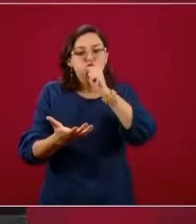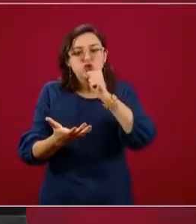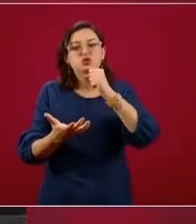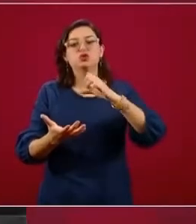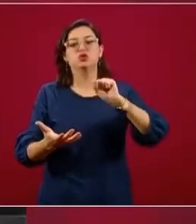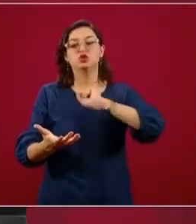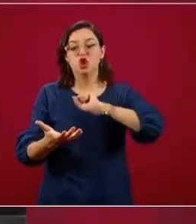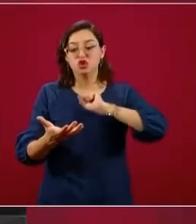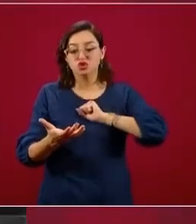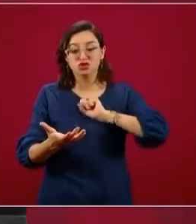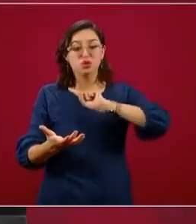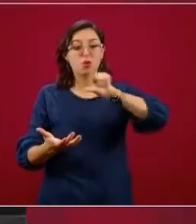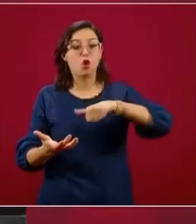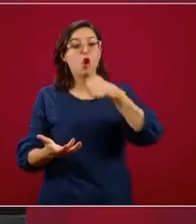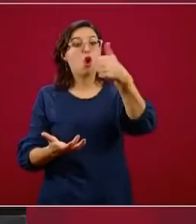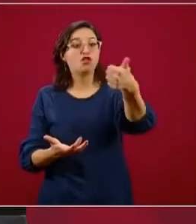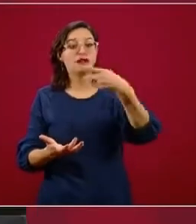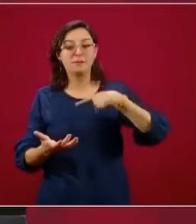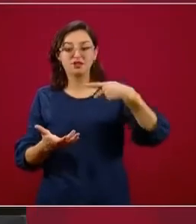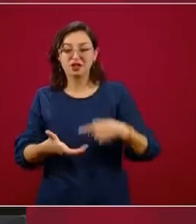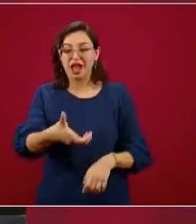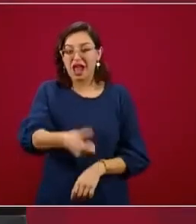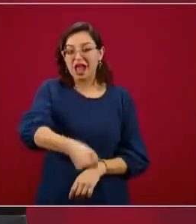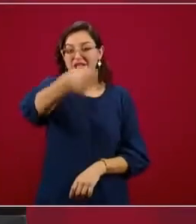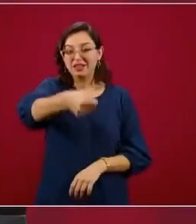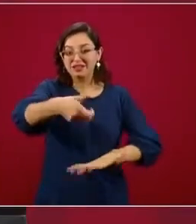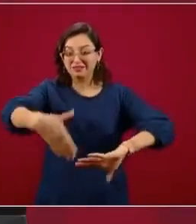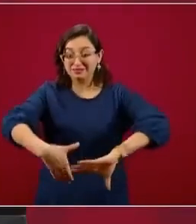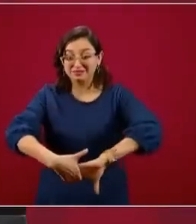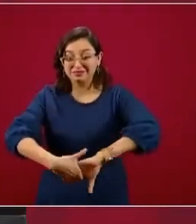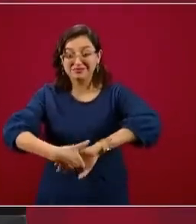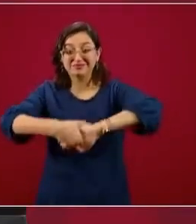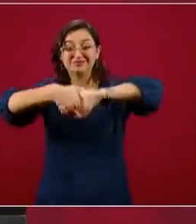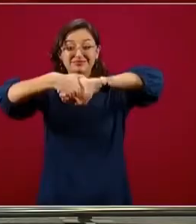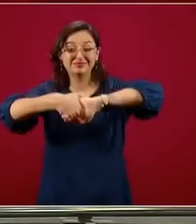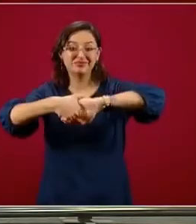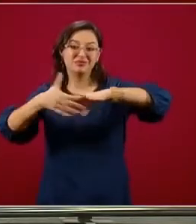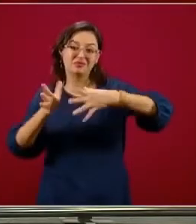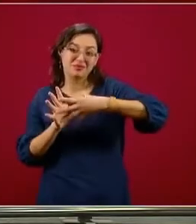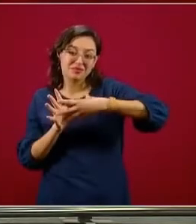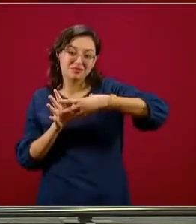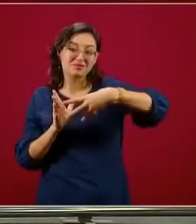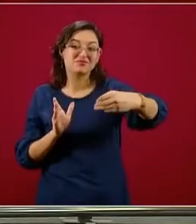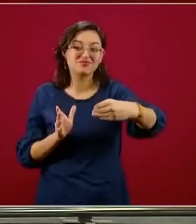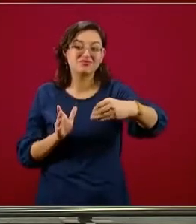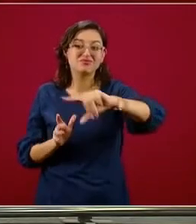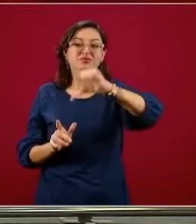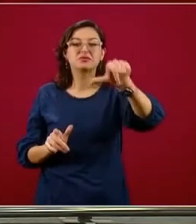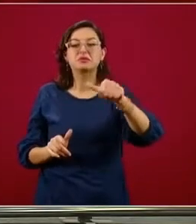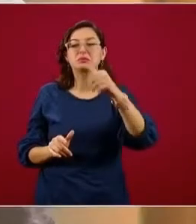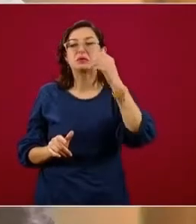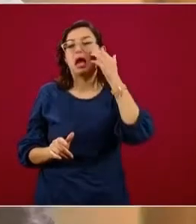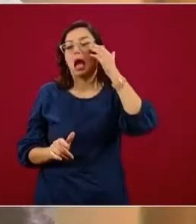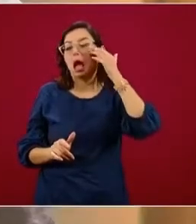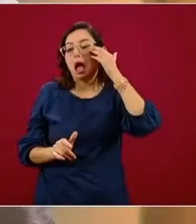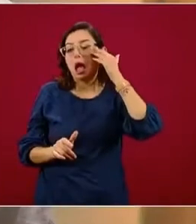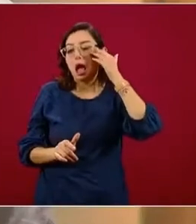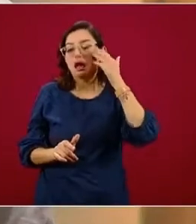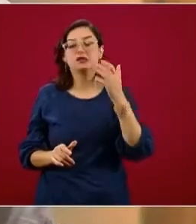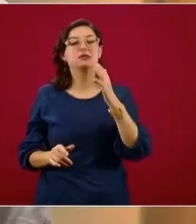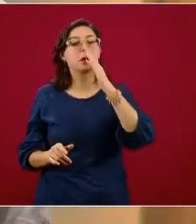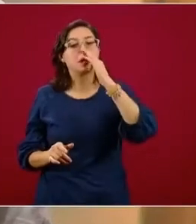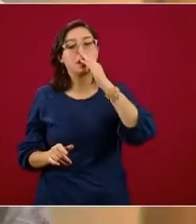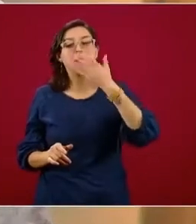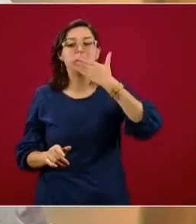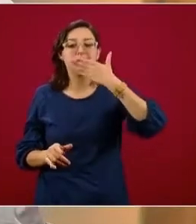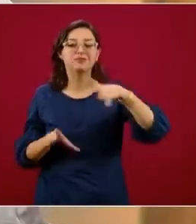y esa mano se la doy a alguien para saludarle, ese alguien la recibe en su mano y posteriormente se talla los ojos, se toca la